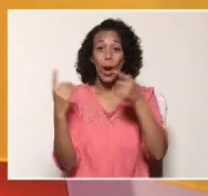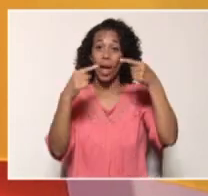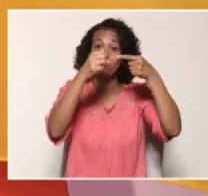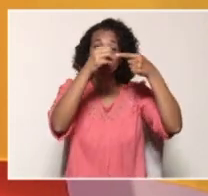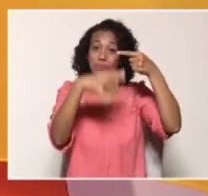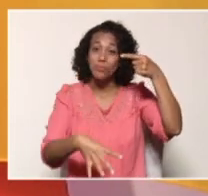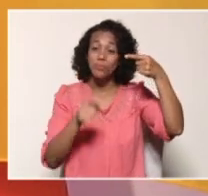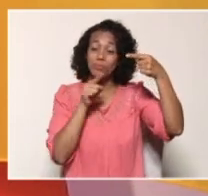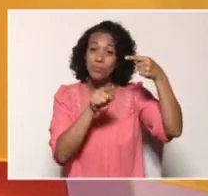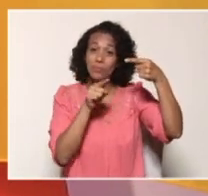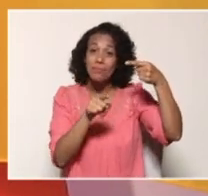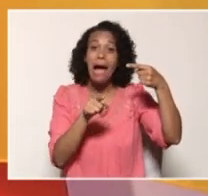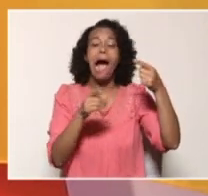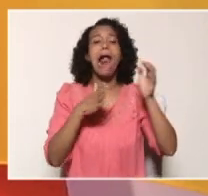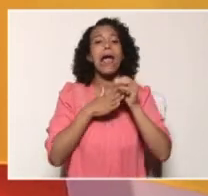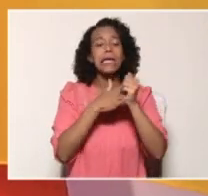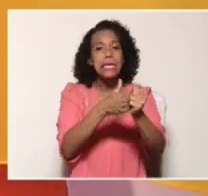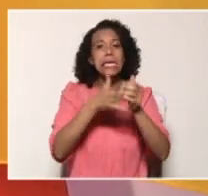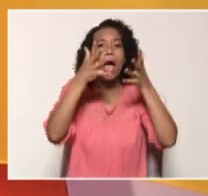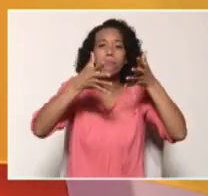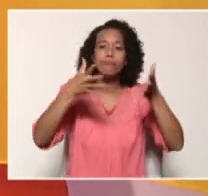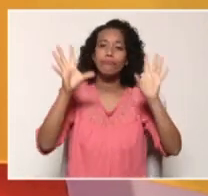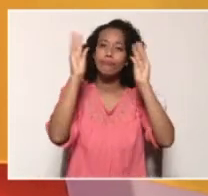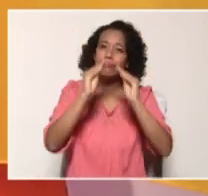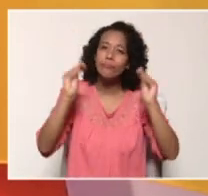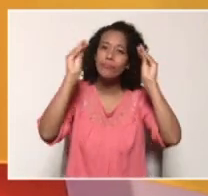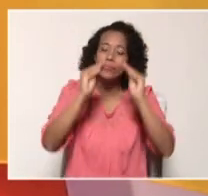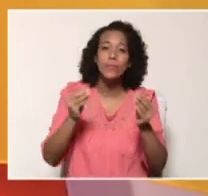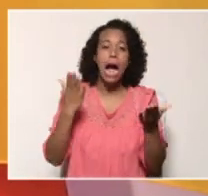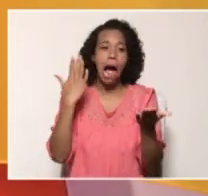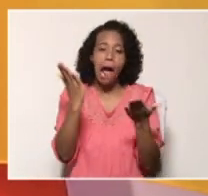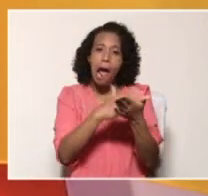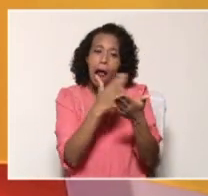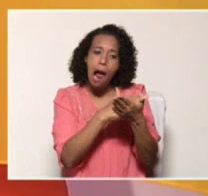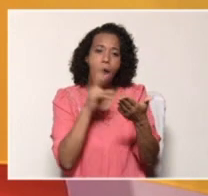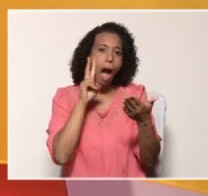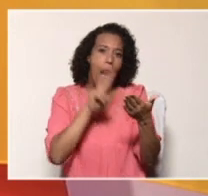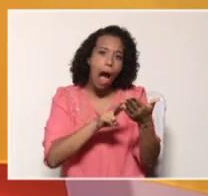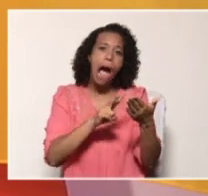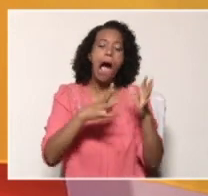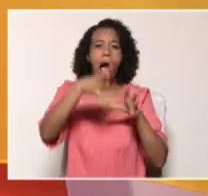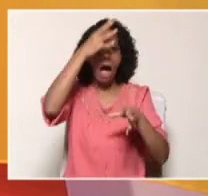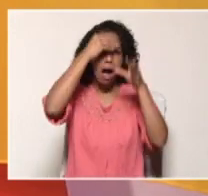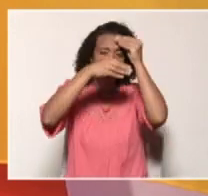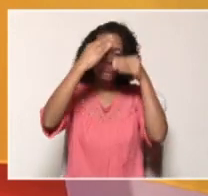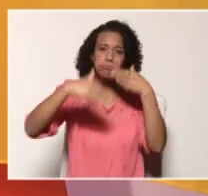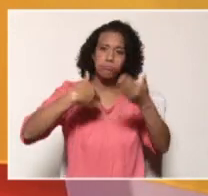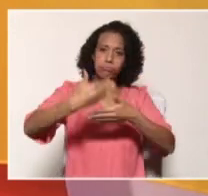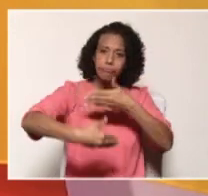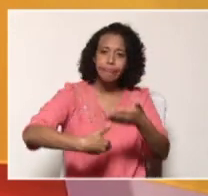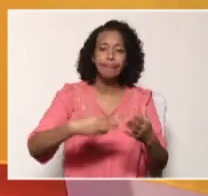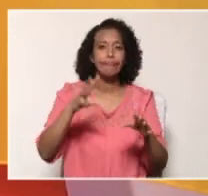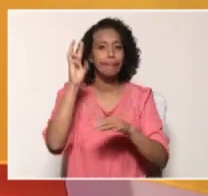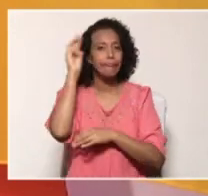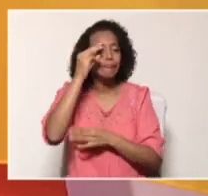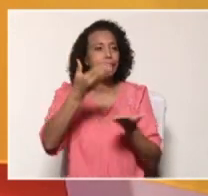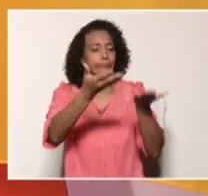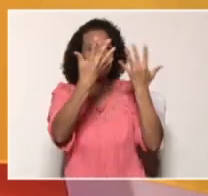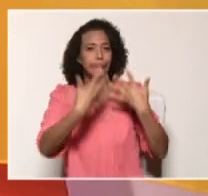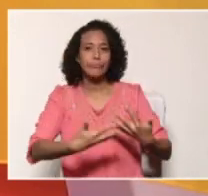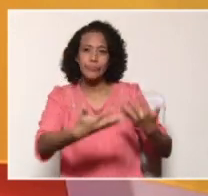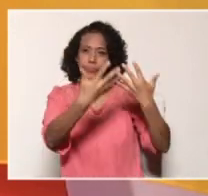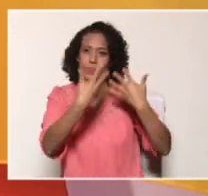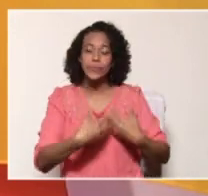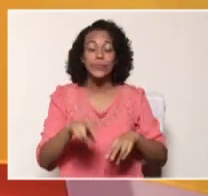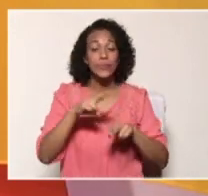cadafamiliaunescuela.me.gov para que descarguen las guías pedagógicas que van a acompañar todos los procesos de aprendizaje que tienen nuestros